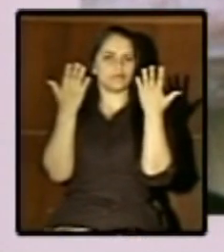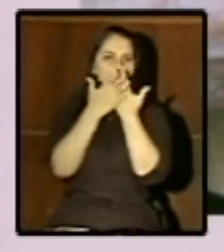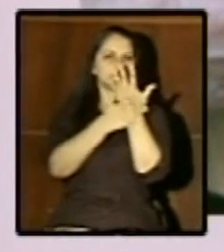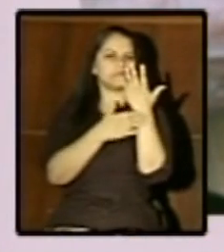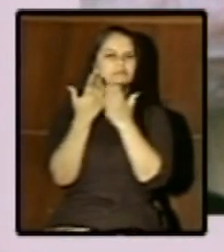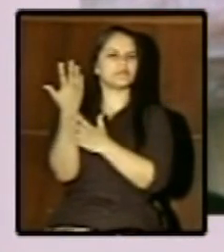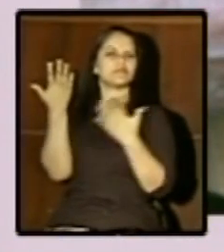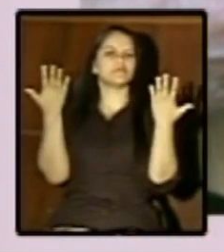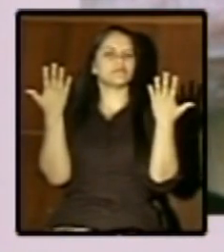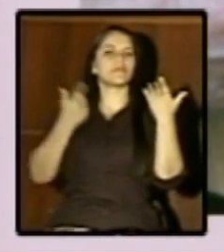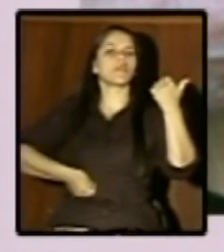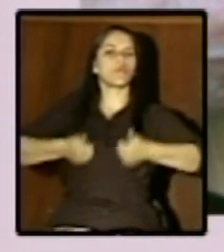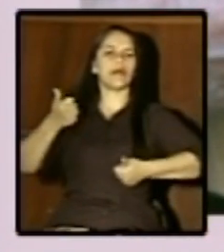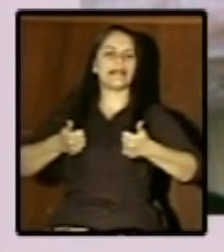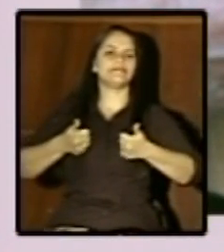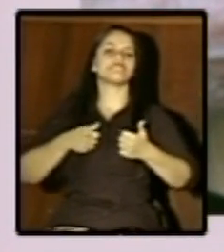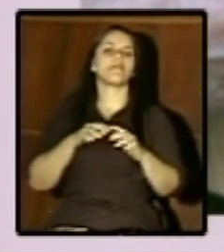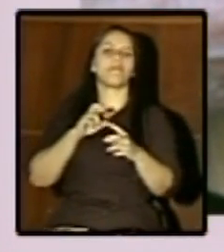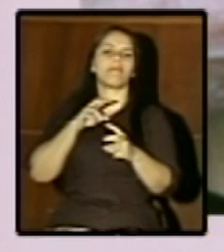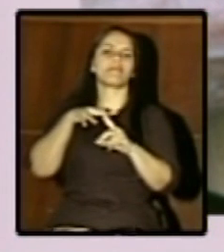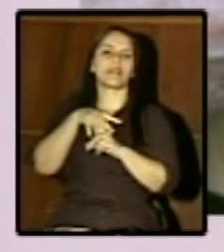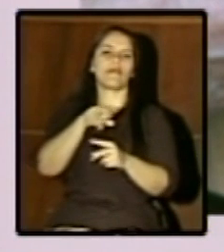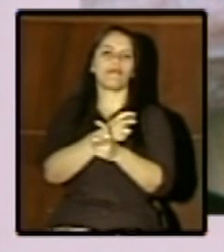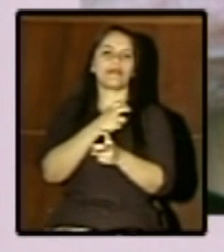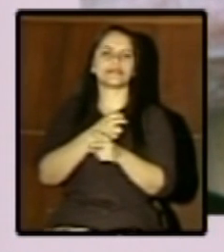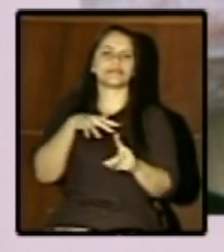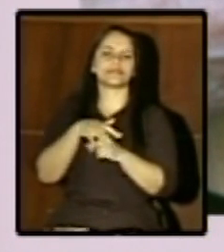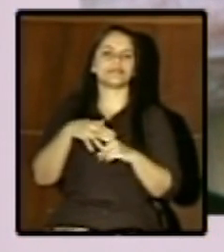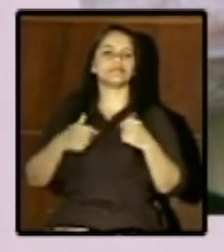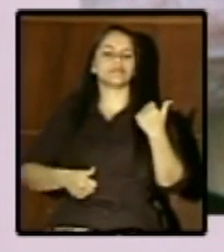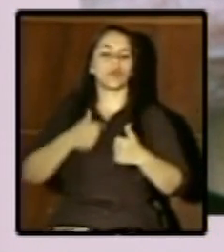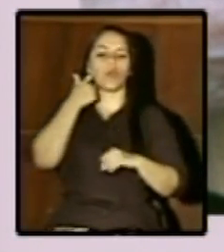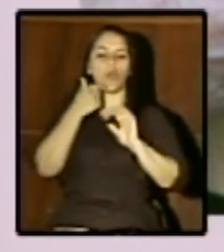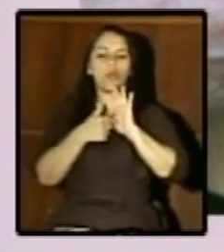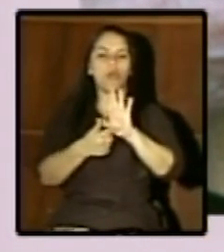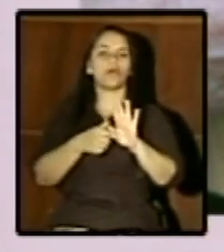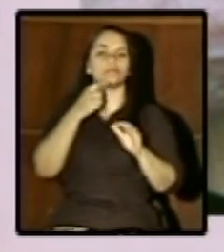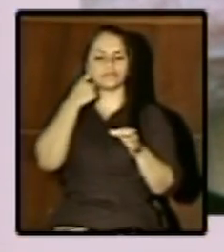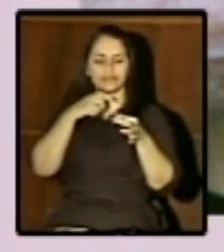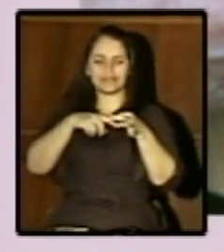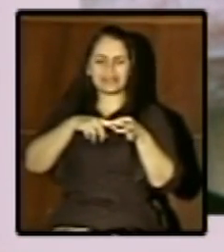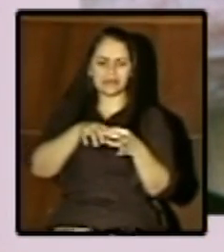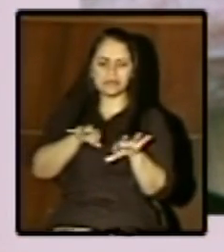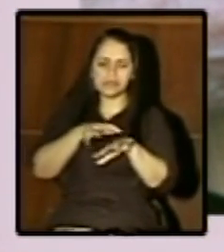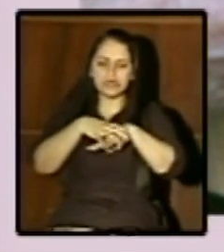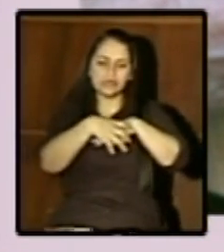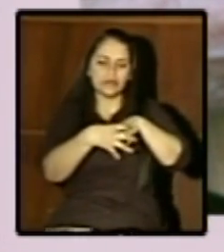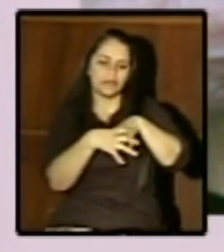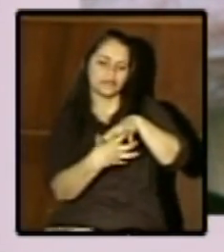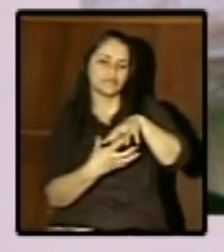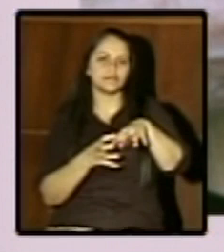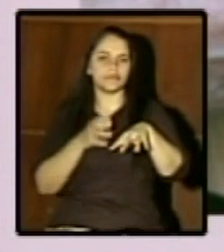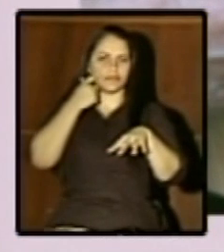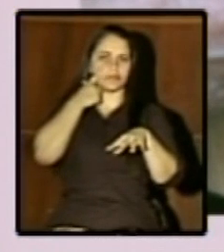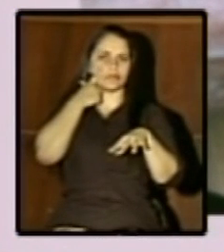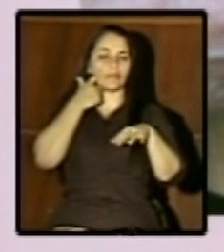artrosis u osteoartrosis genera deformidades, pero para diferenciarlo de la artritis, que lo tengamos por